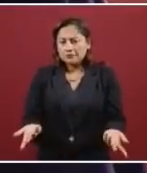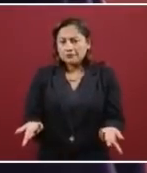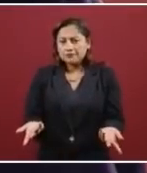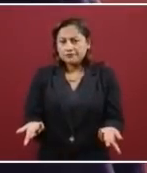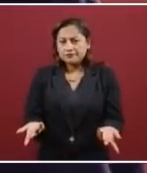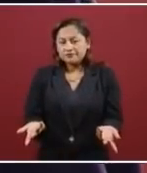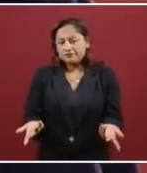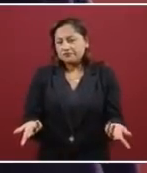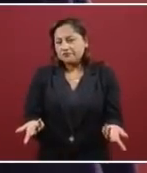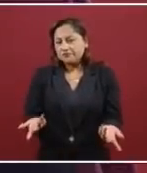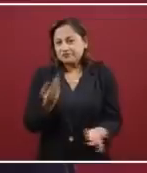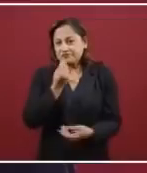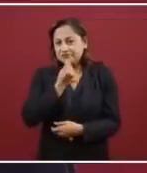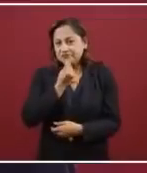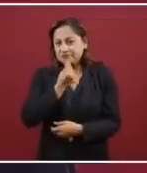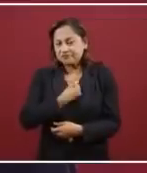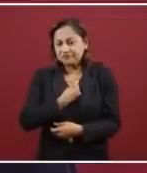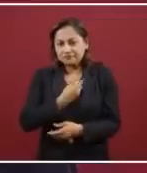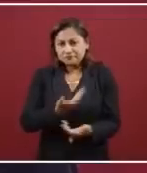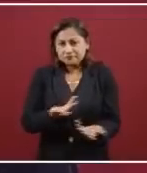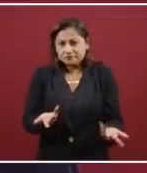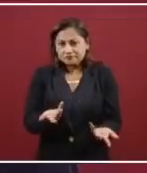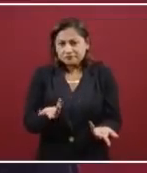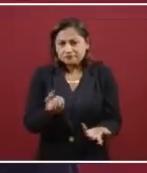Ni modo,